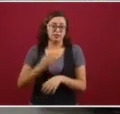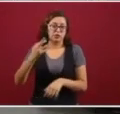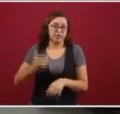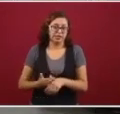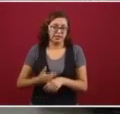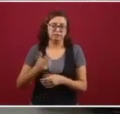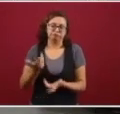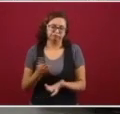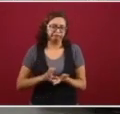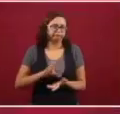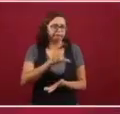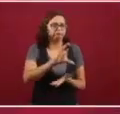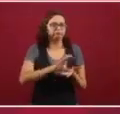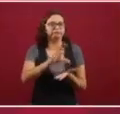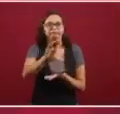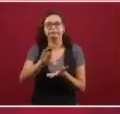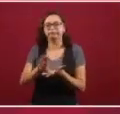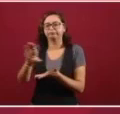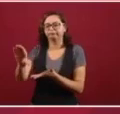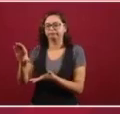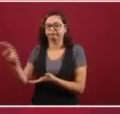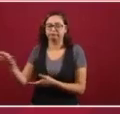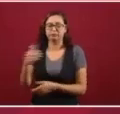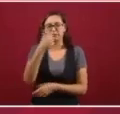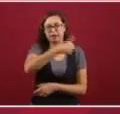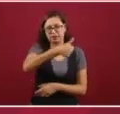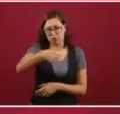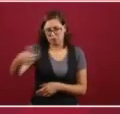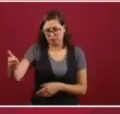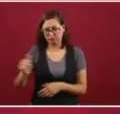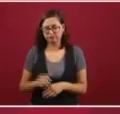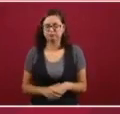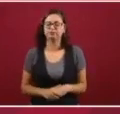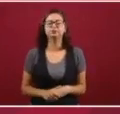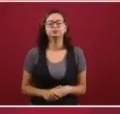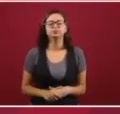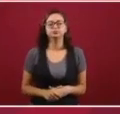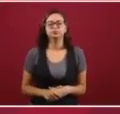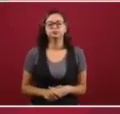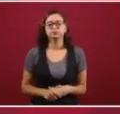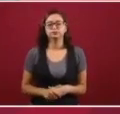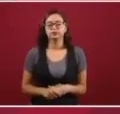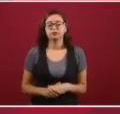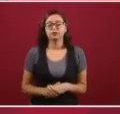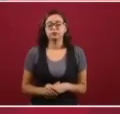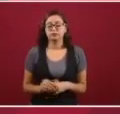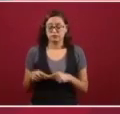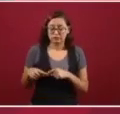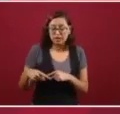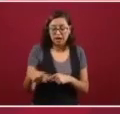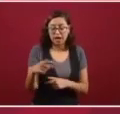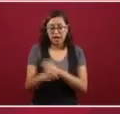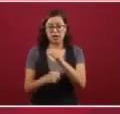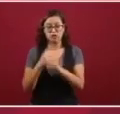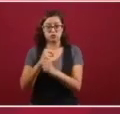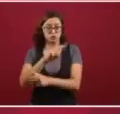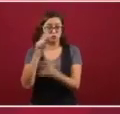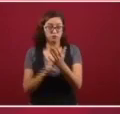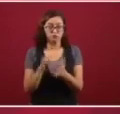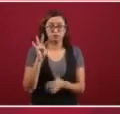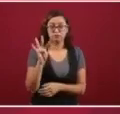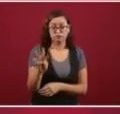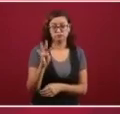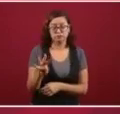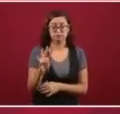les entrega lo que les corresponde. En este año, por ejemplo, esas